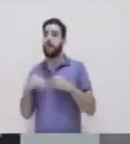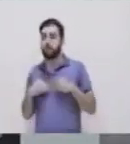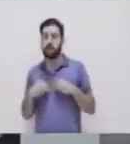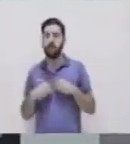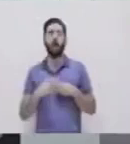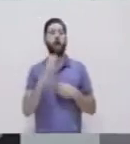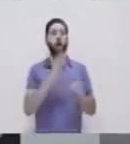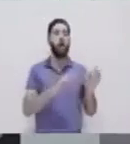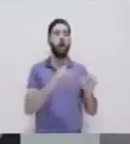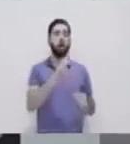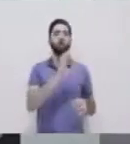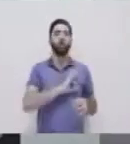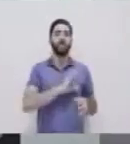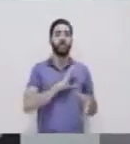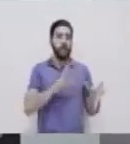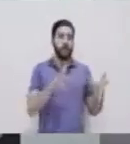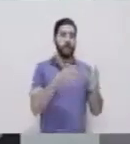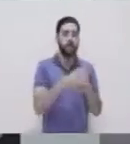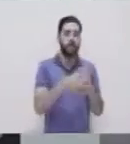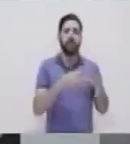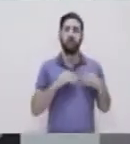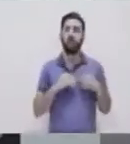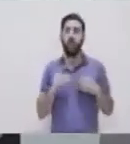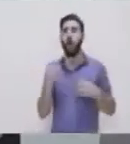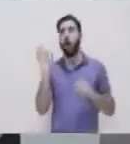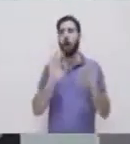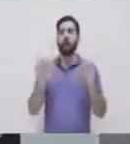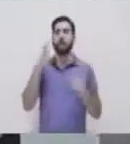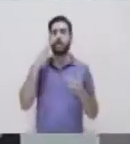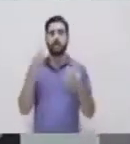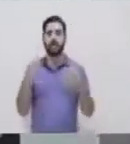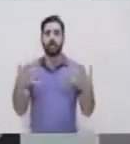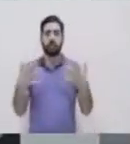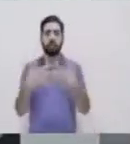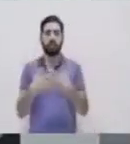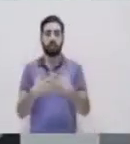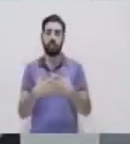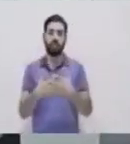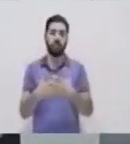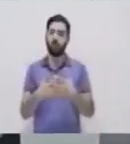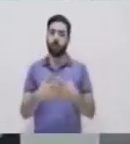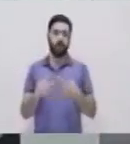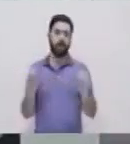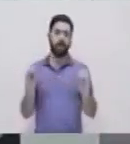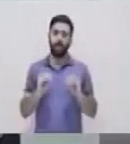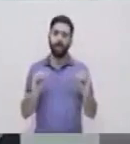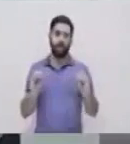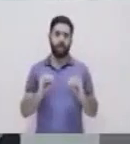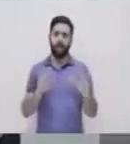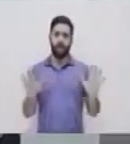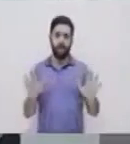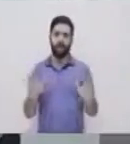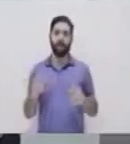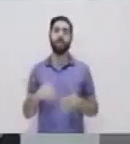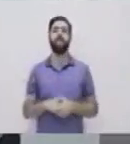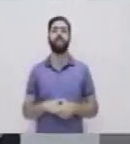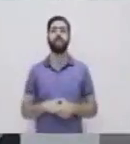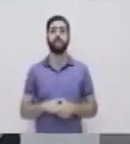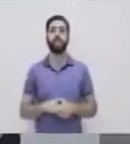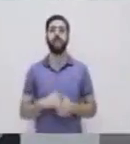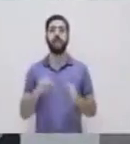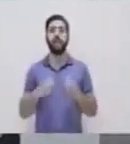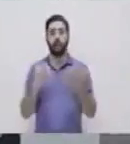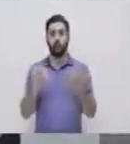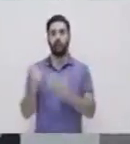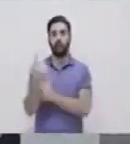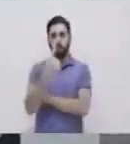aceptado por un grupo o por ser aceptado por la sociedad, o muchas veces por querer encajar en un lugar es que cambiamos o tenemos